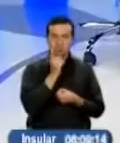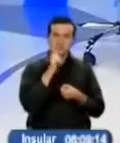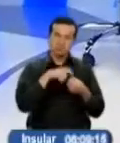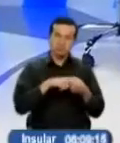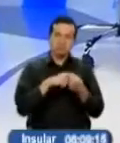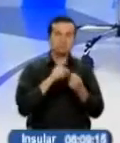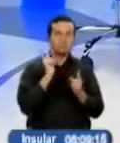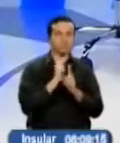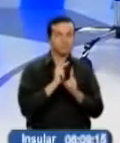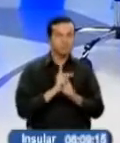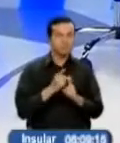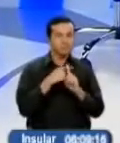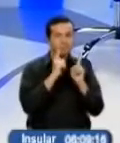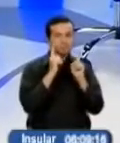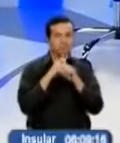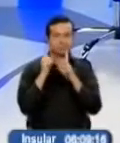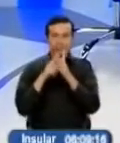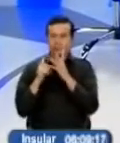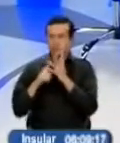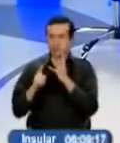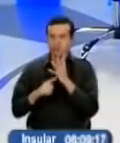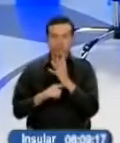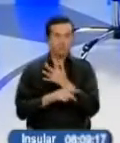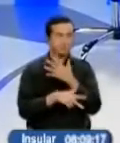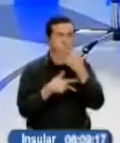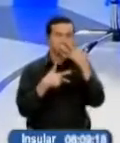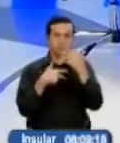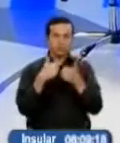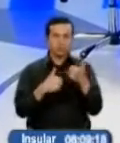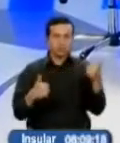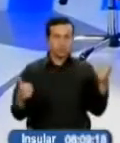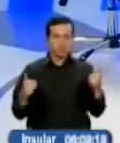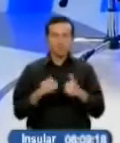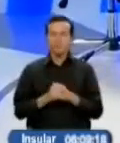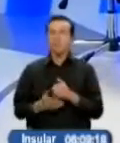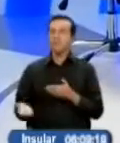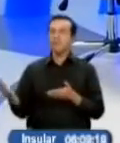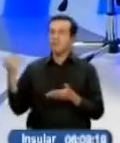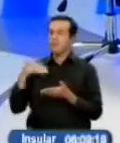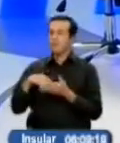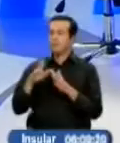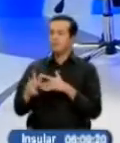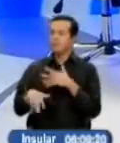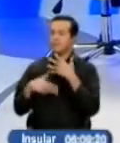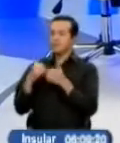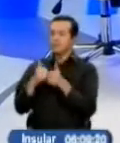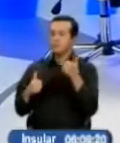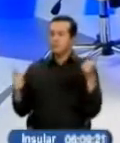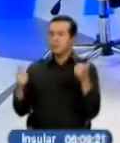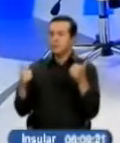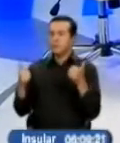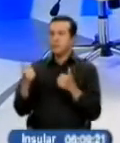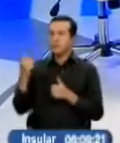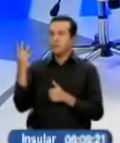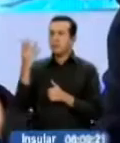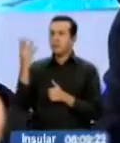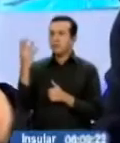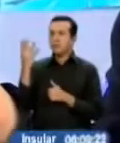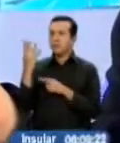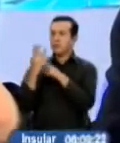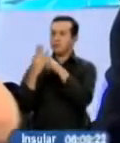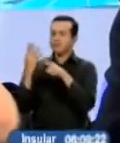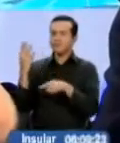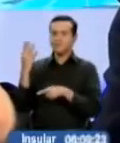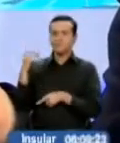¿Qué elementos diferenciadores tenemos entre los 8 candidatos? Bueno, otra vez más, entre los 8 candidatos hay 4 que van a ser